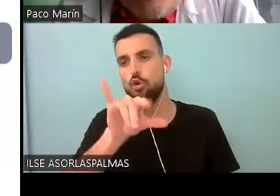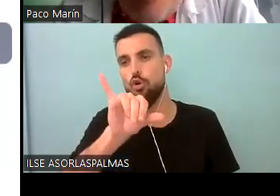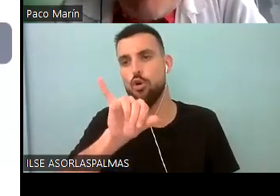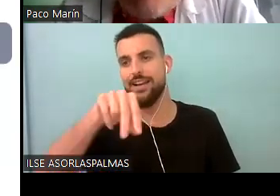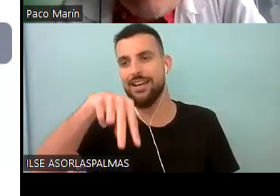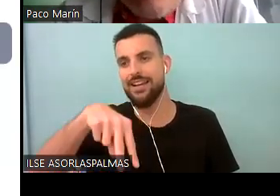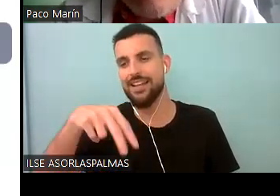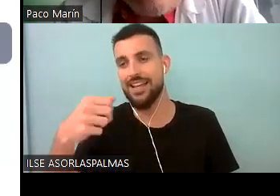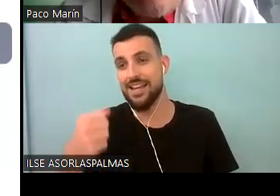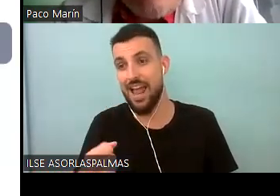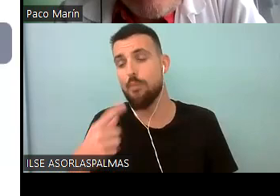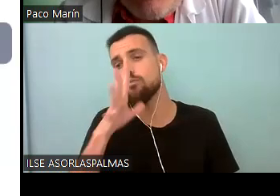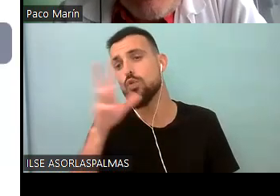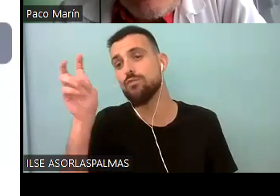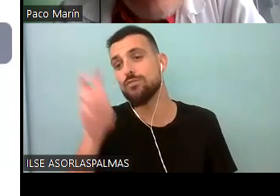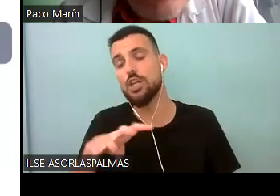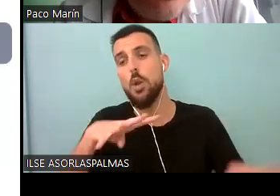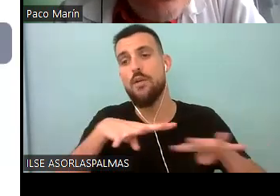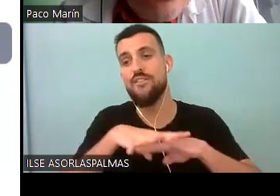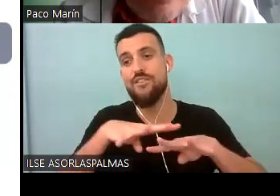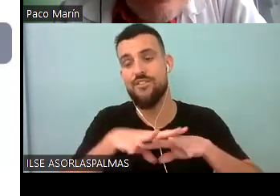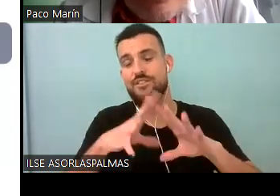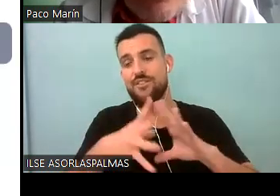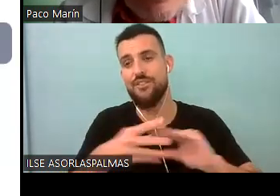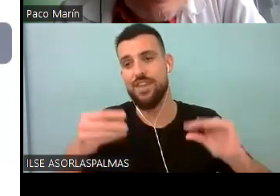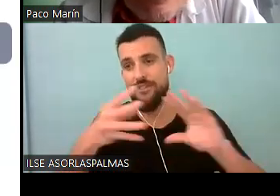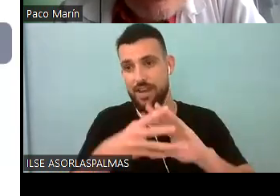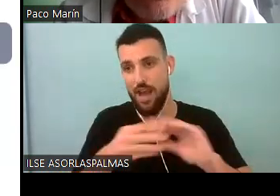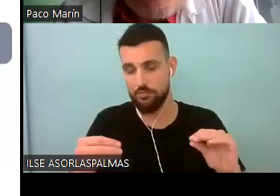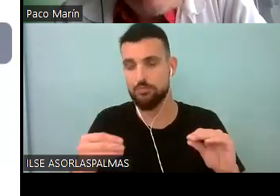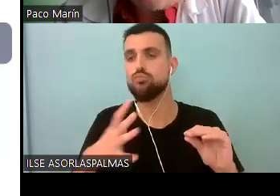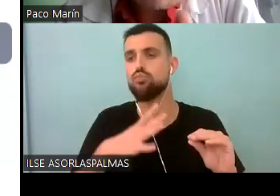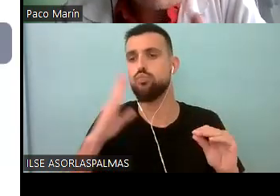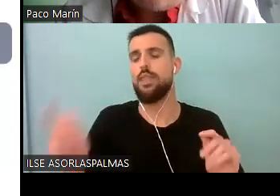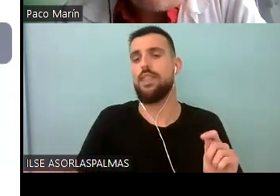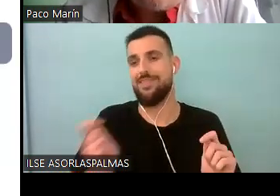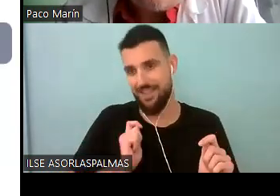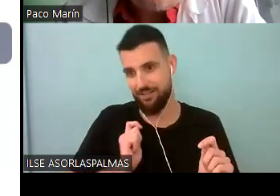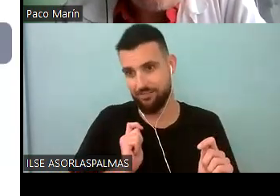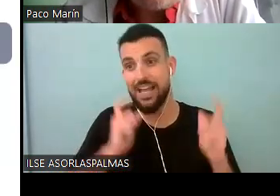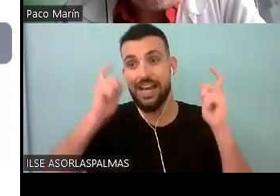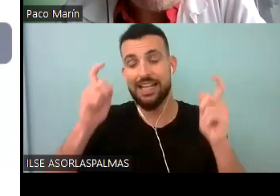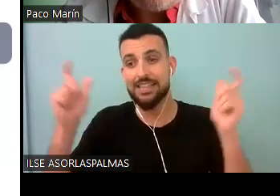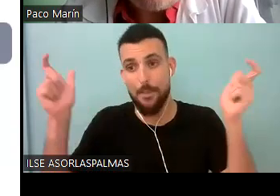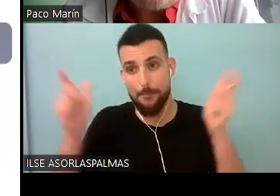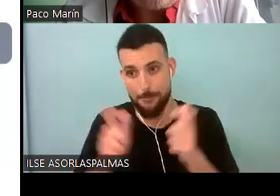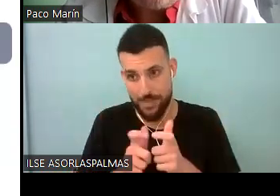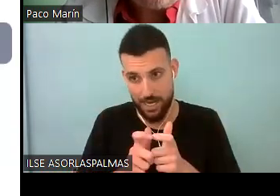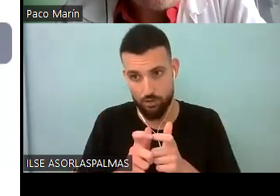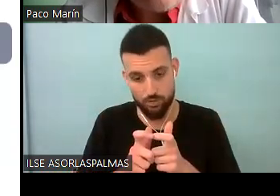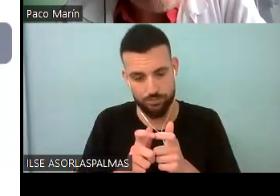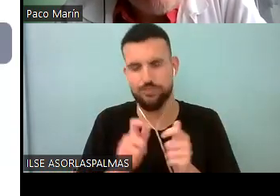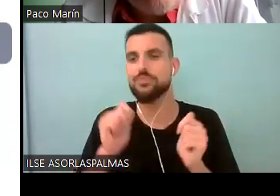como fibra pura que es, puede producir este efecto. Yo lo que recomendaría es o tomar menor cantidad, es decir, empezar